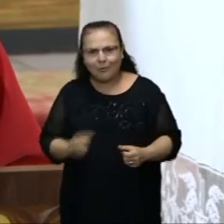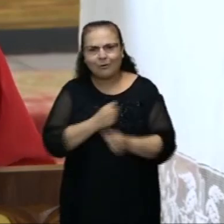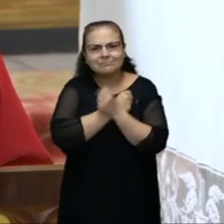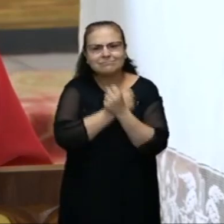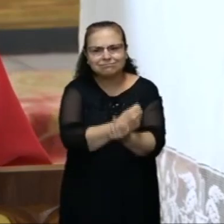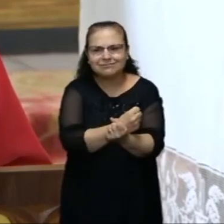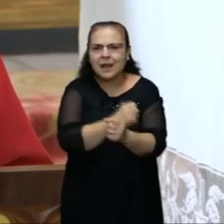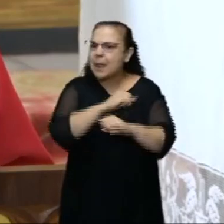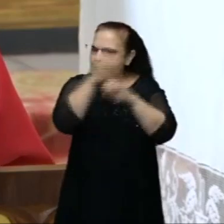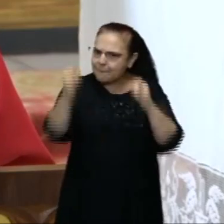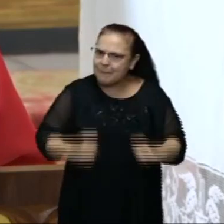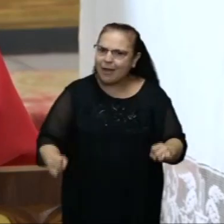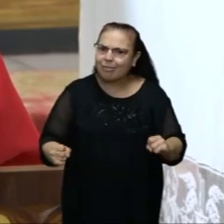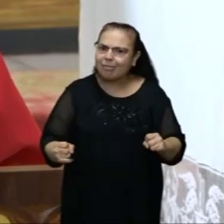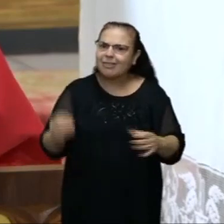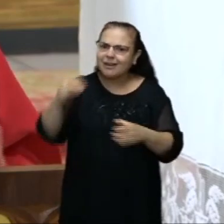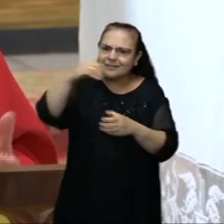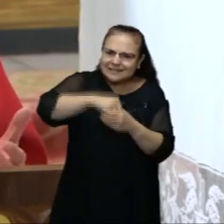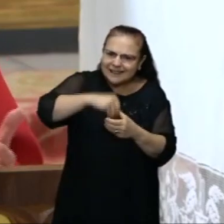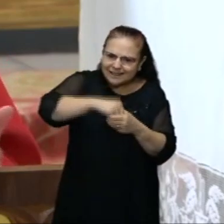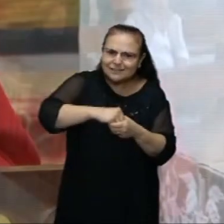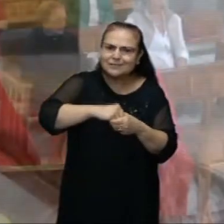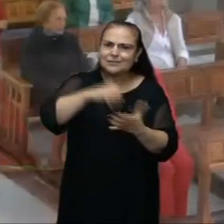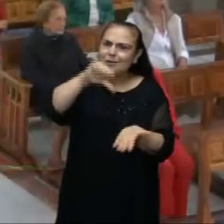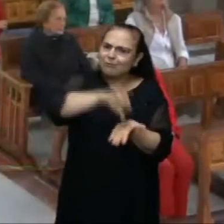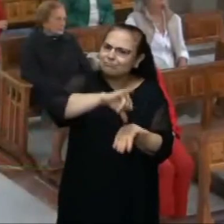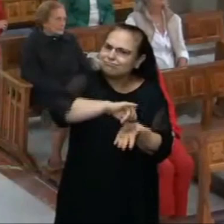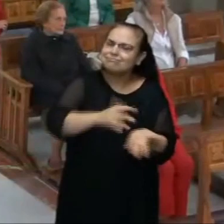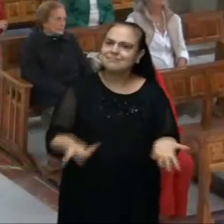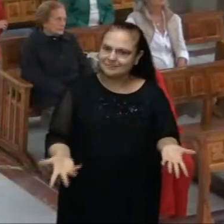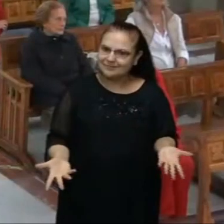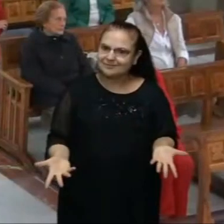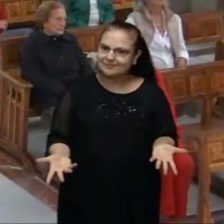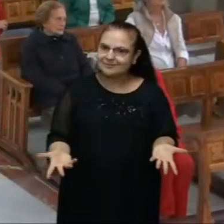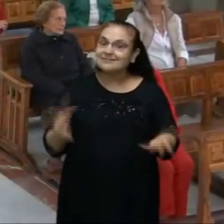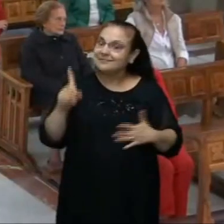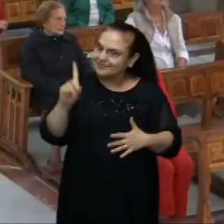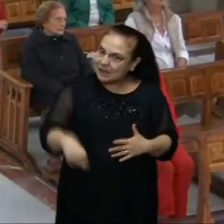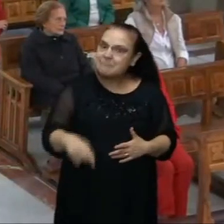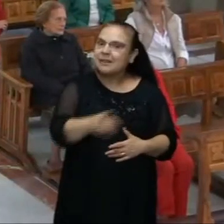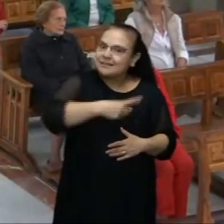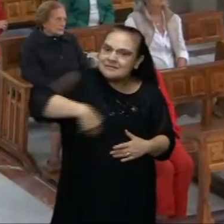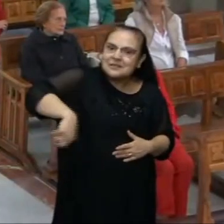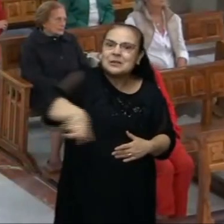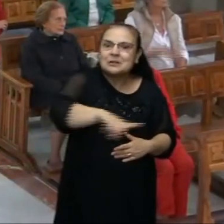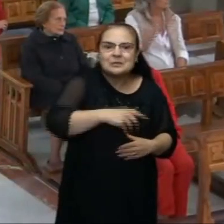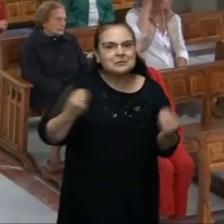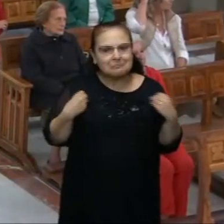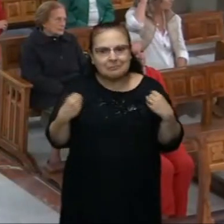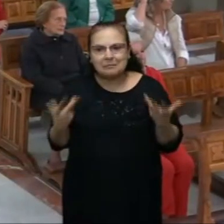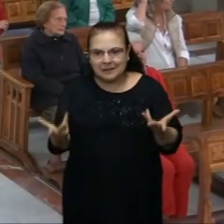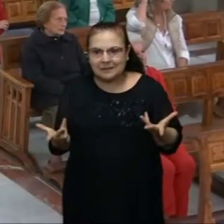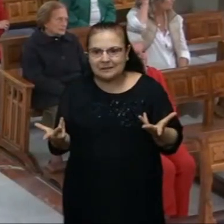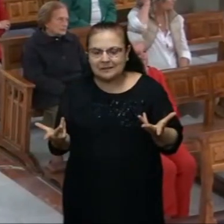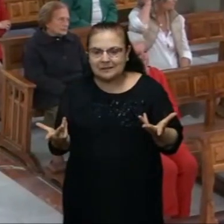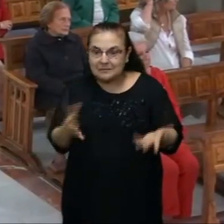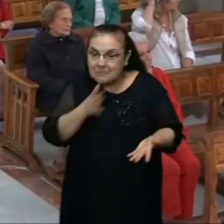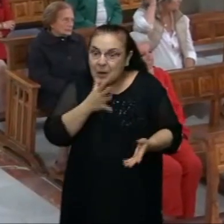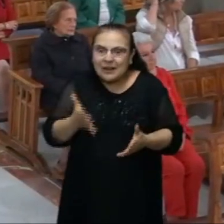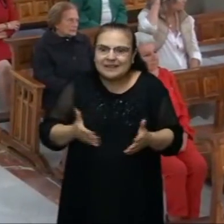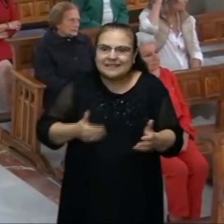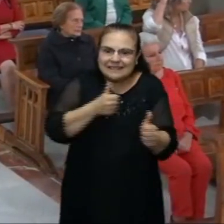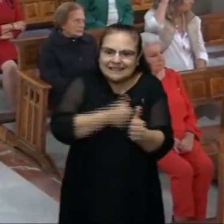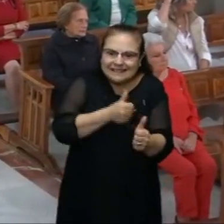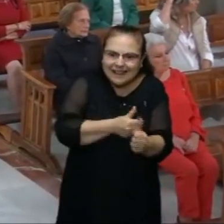dentro de tus muros. Bueno, pues eso es lo que también nosotros tenemos que vivir por seguir a